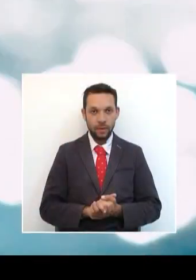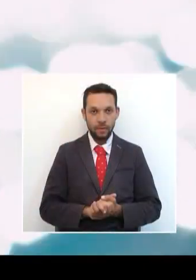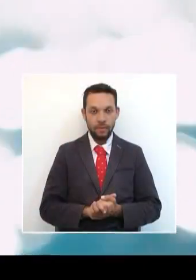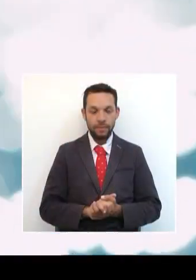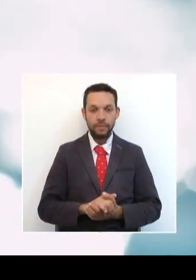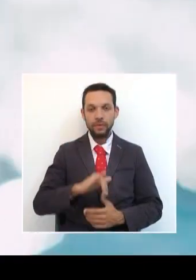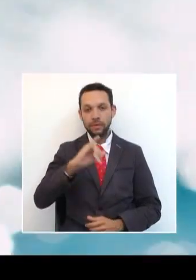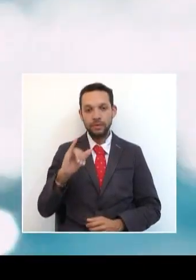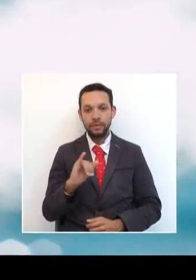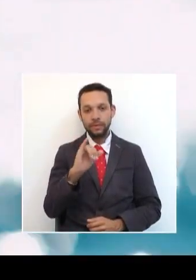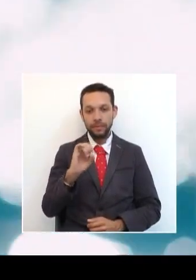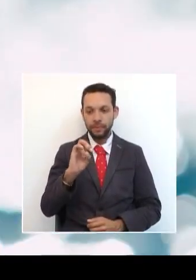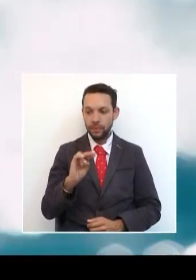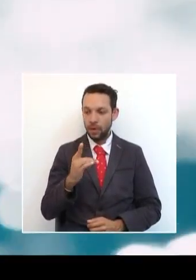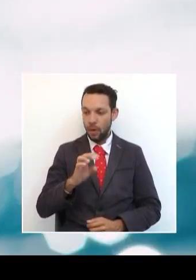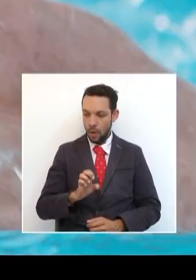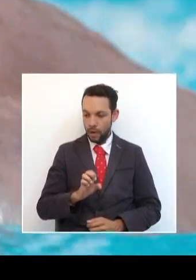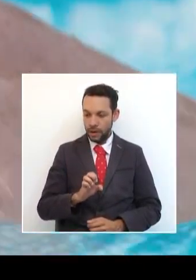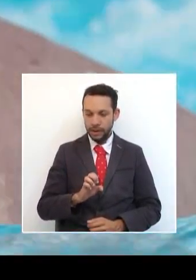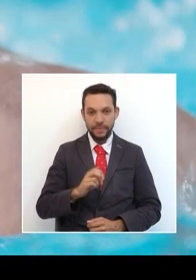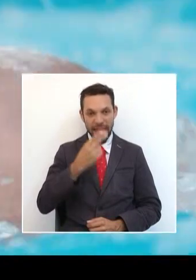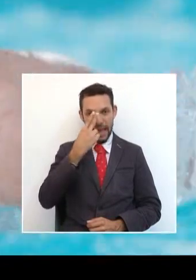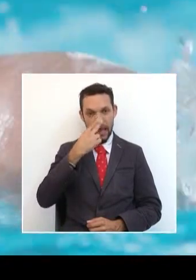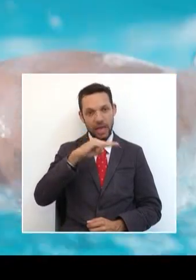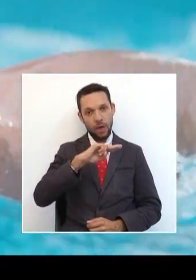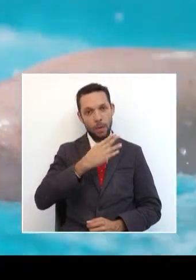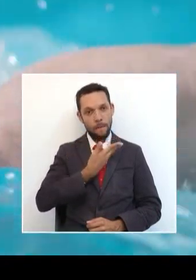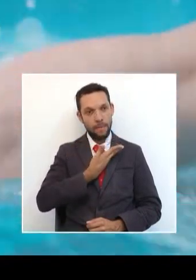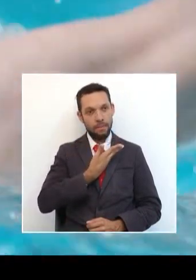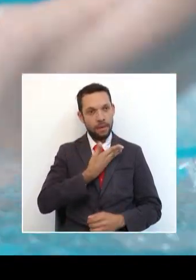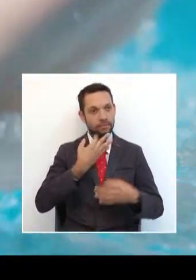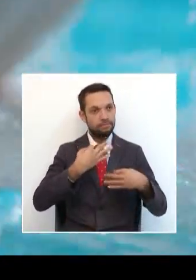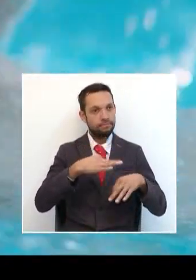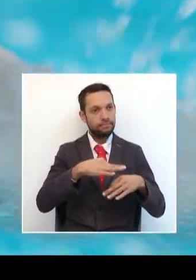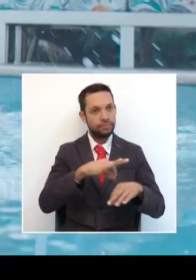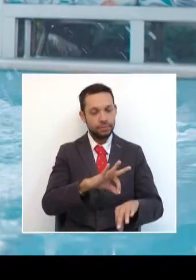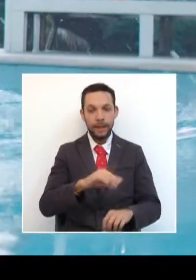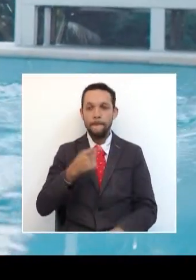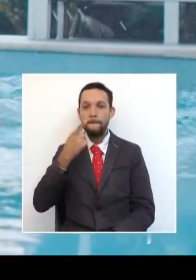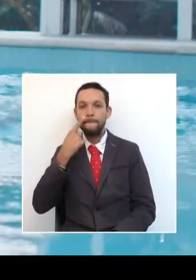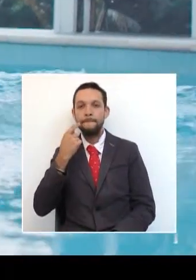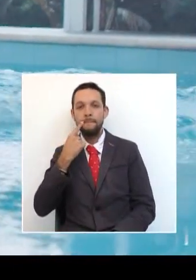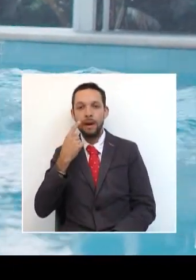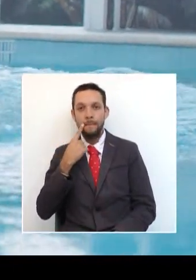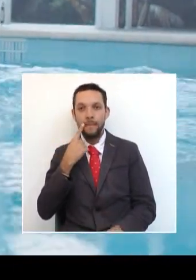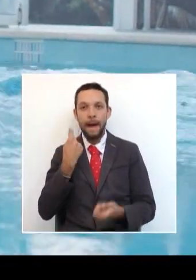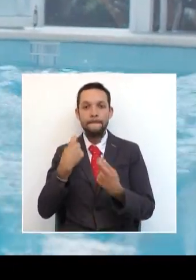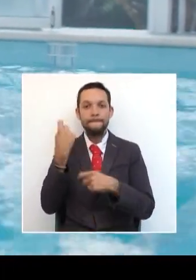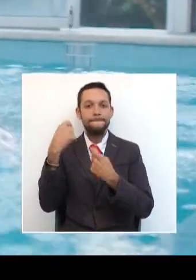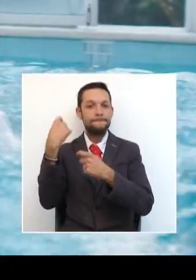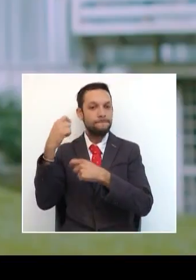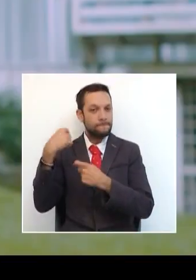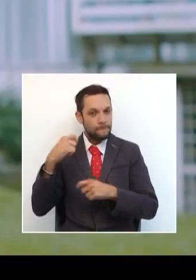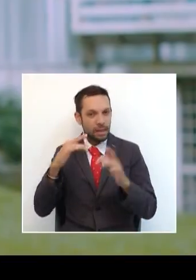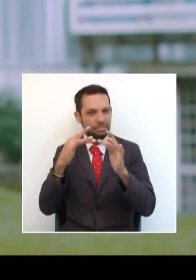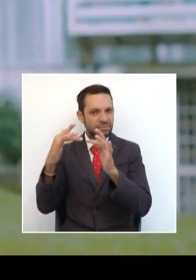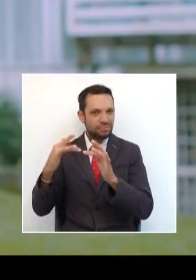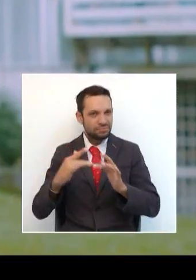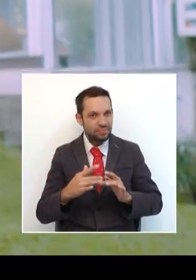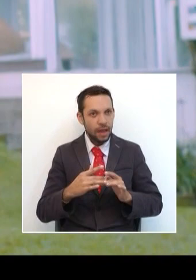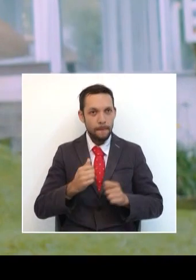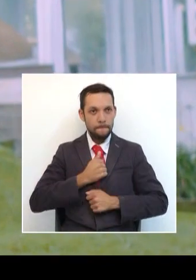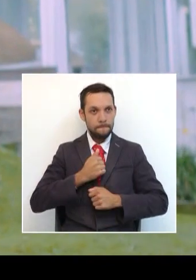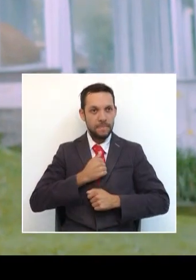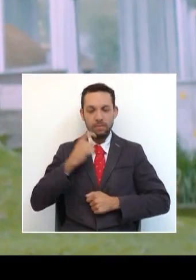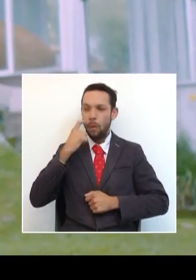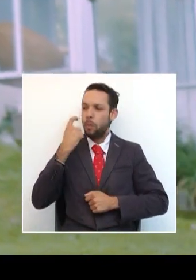Jorge Enrique Rojas Quiseno es hijo de una costurera y de un comisionista y está en la búsqueda de los conocimientos para